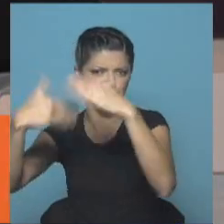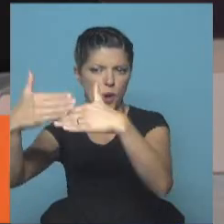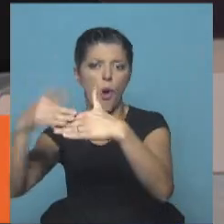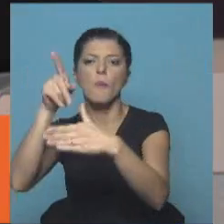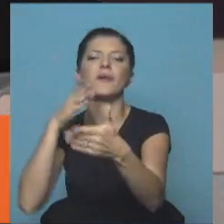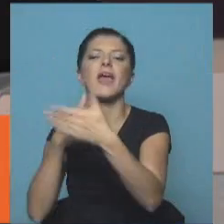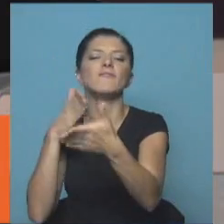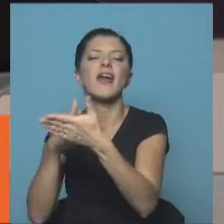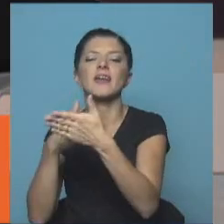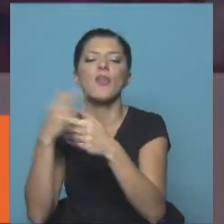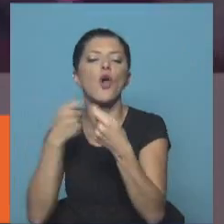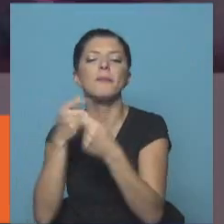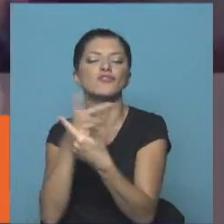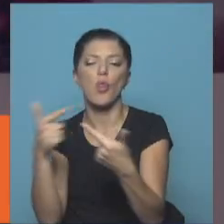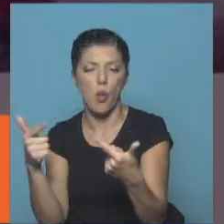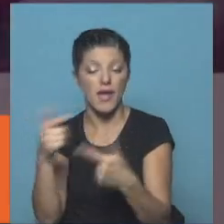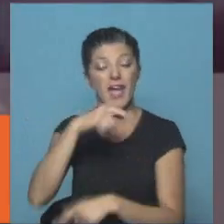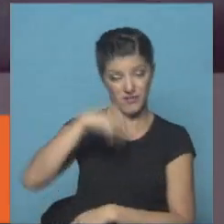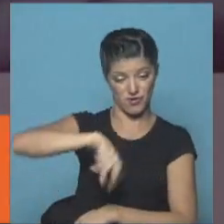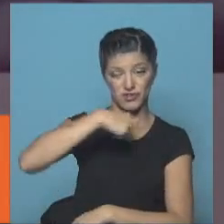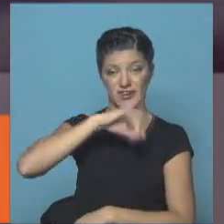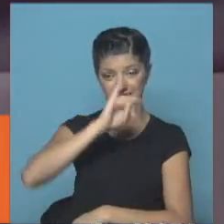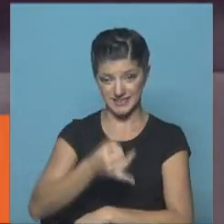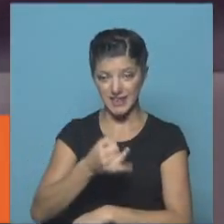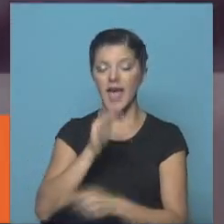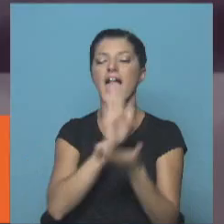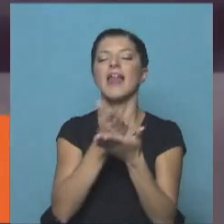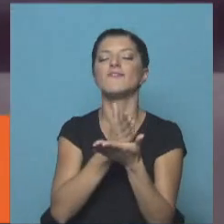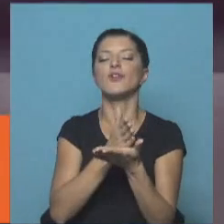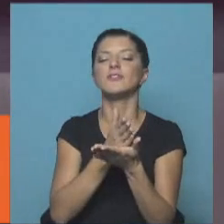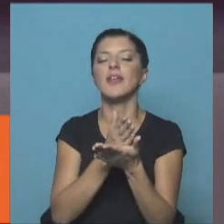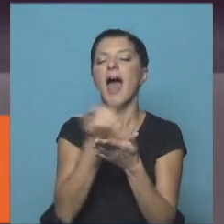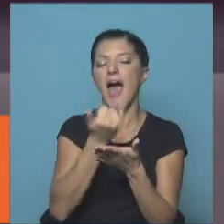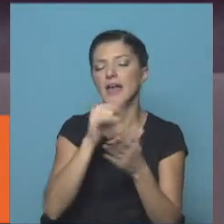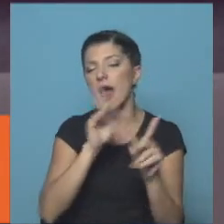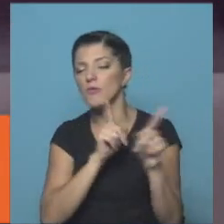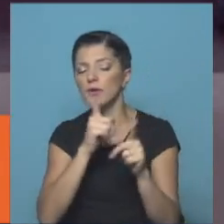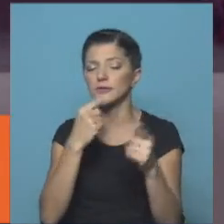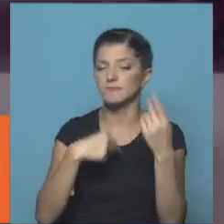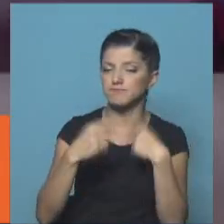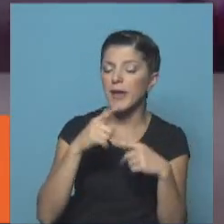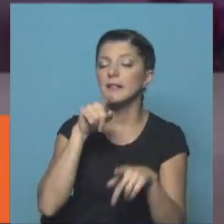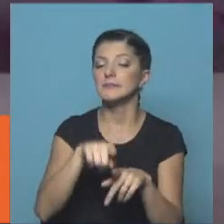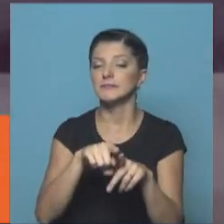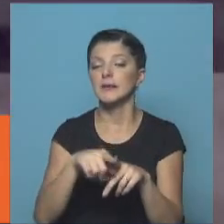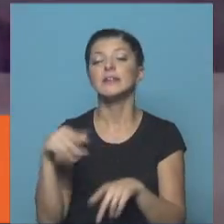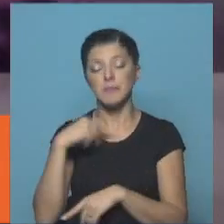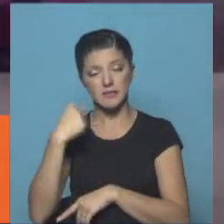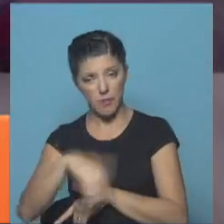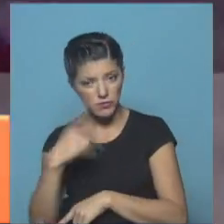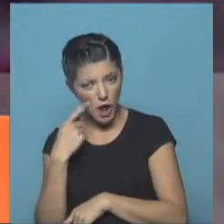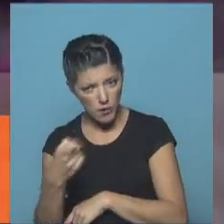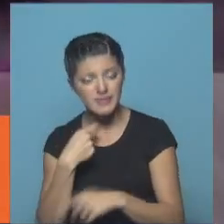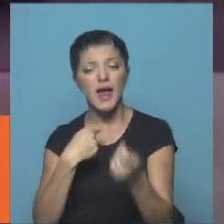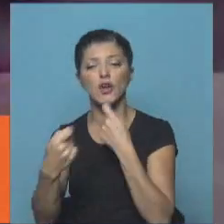de comercio. Nosotros sí tenemos todavía lo que es ajustes de frontera entre nosotros, y se van a ver también las negociaciones, es decir, qué visión tenemos los países